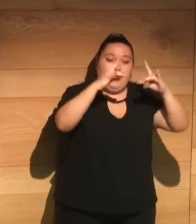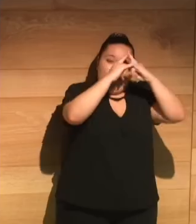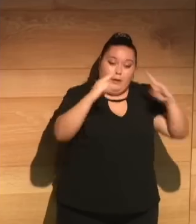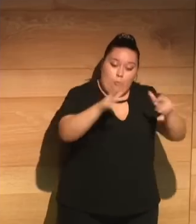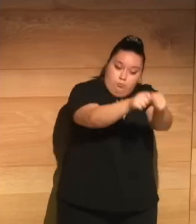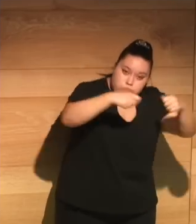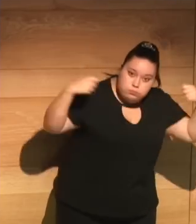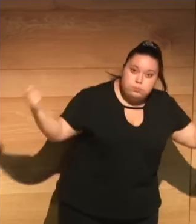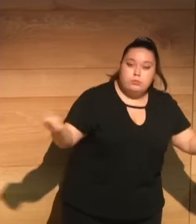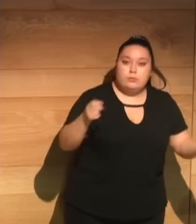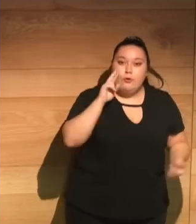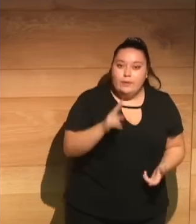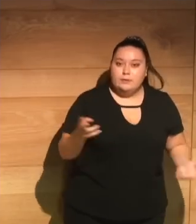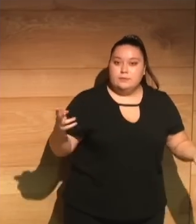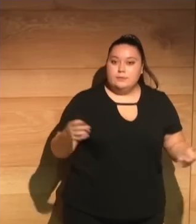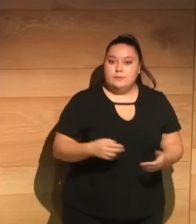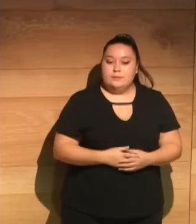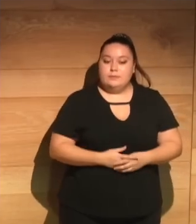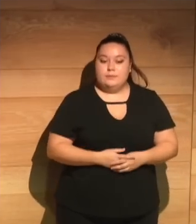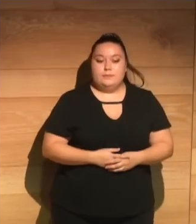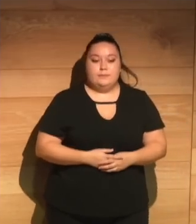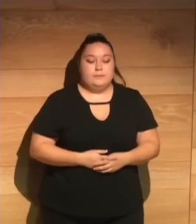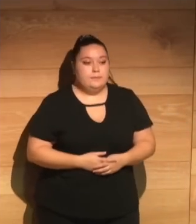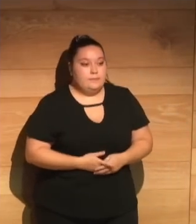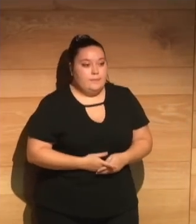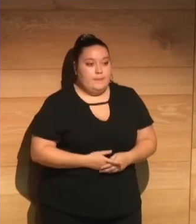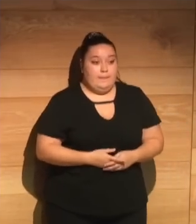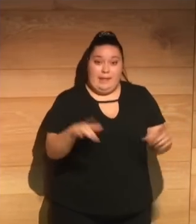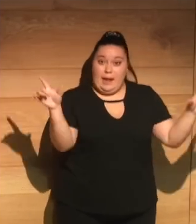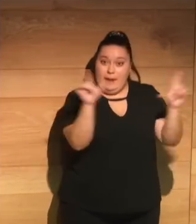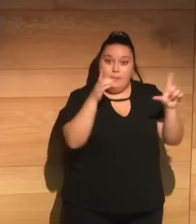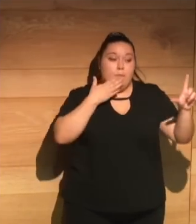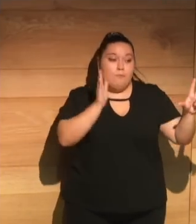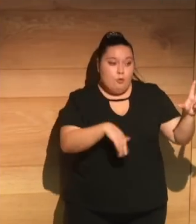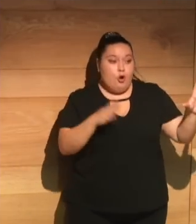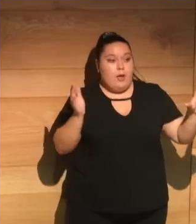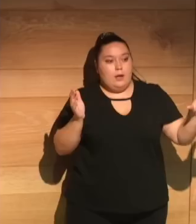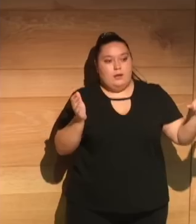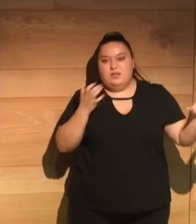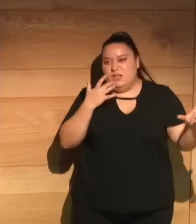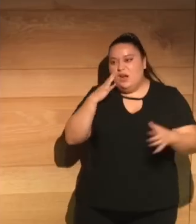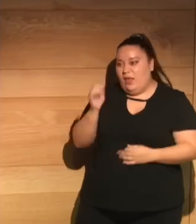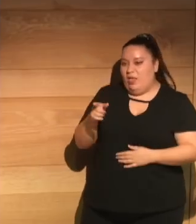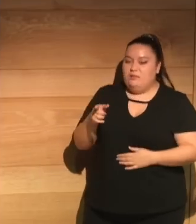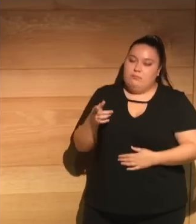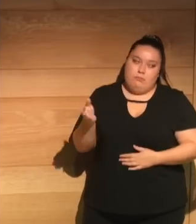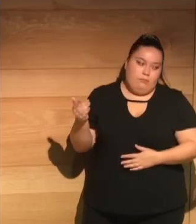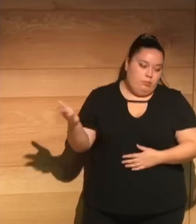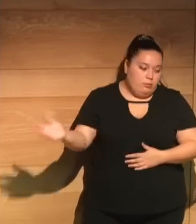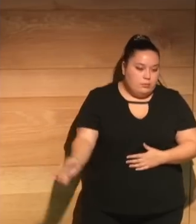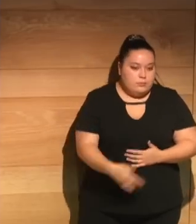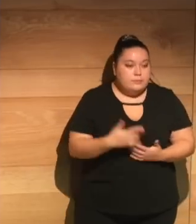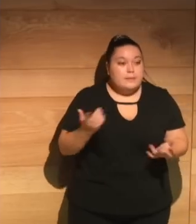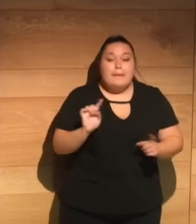los faunos haciendo lo mismo que tú estás viendo en la pantalla. Pero bueno, te mola pero... verlo en la pantalla mucho más no que solo verlo eso. En la bueno, realidad. No solo eso. Las